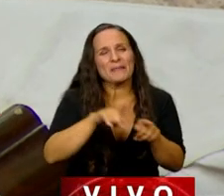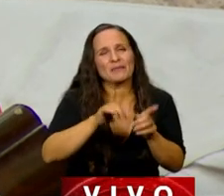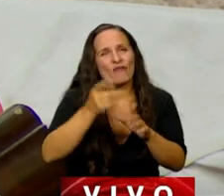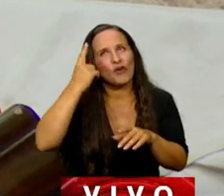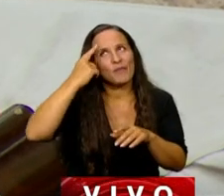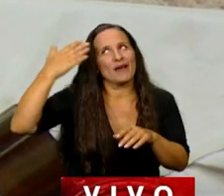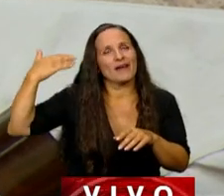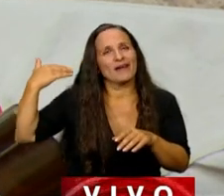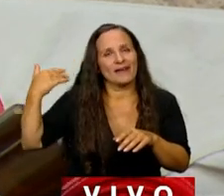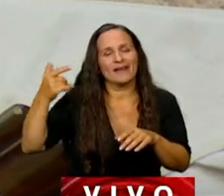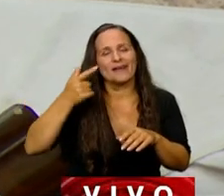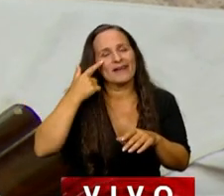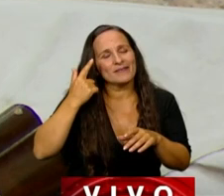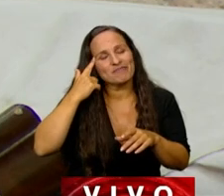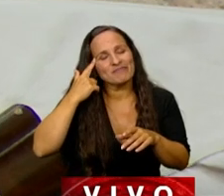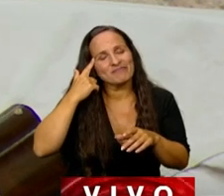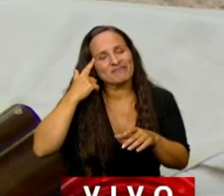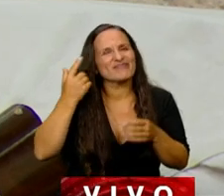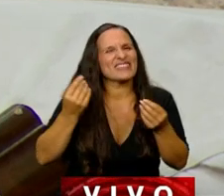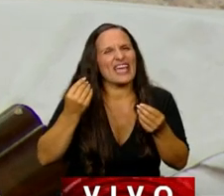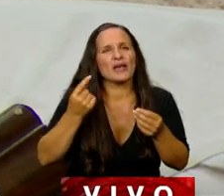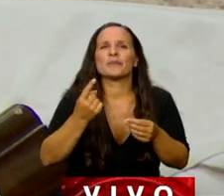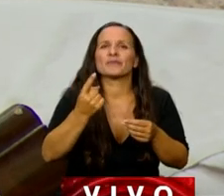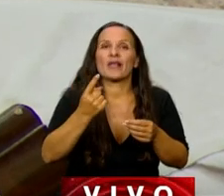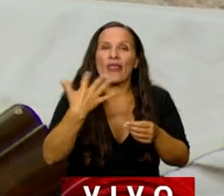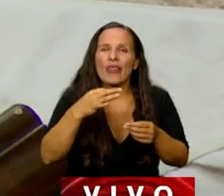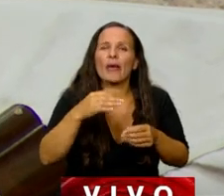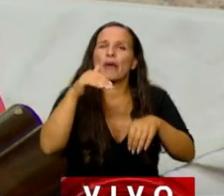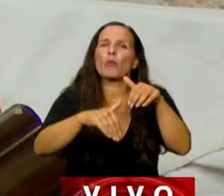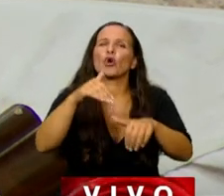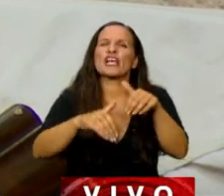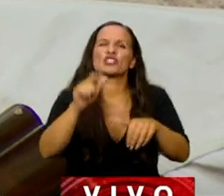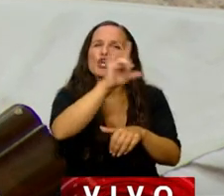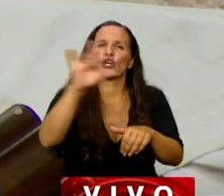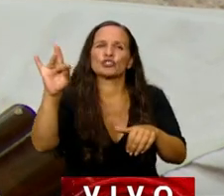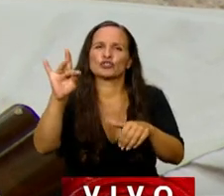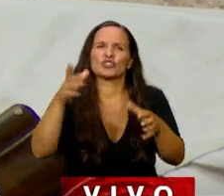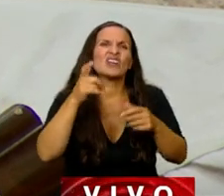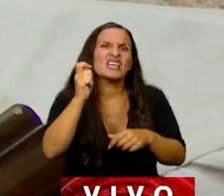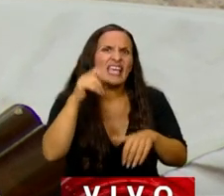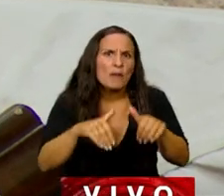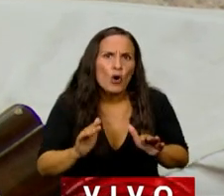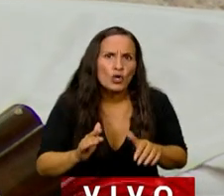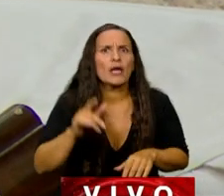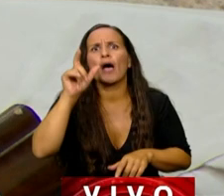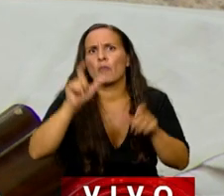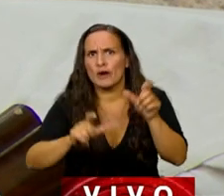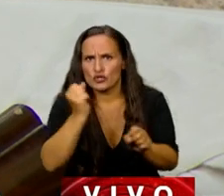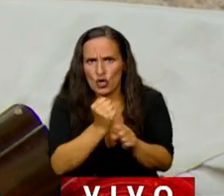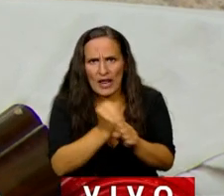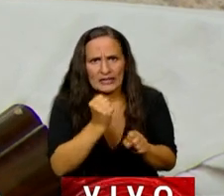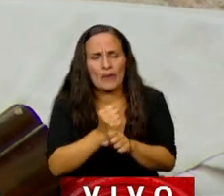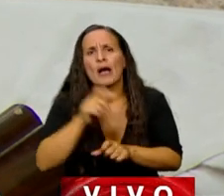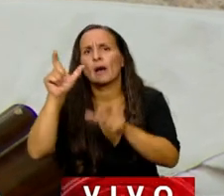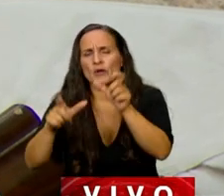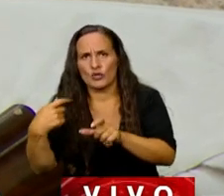pensadas estos institutos, un directorio electo por los jubilados y jubiladas y por los trabajadores en